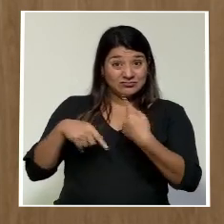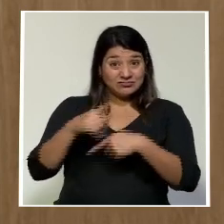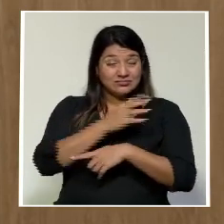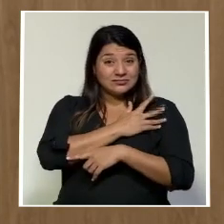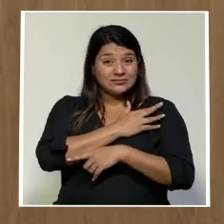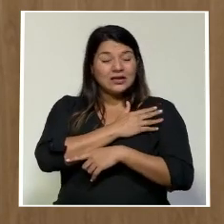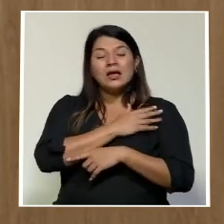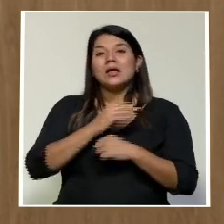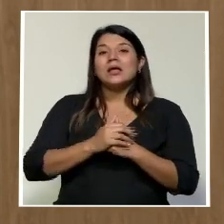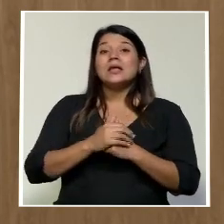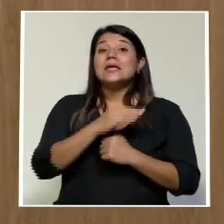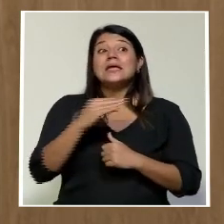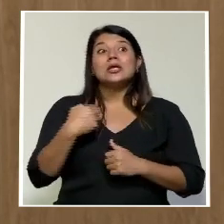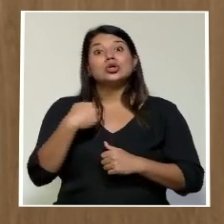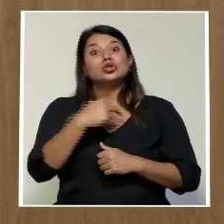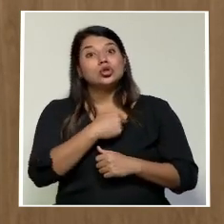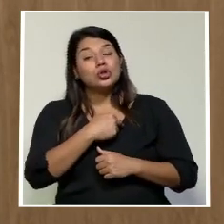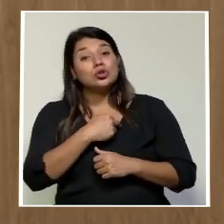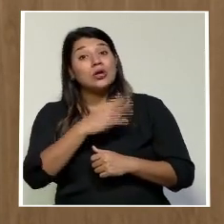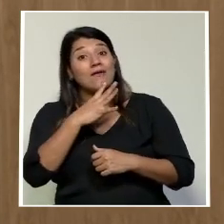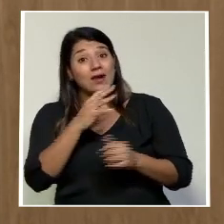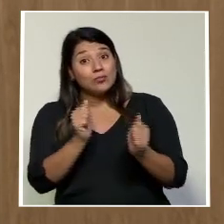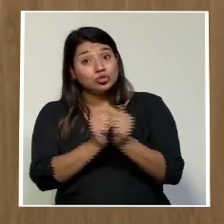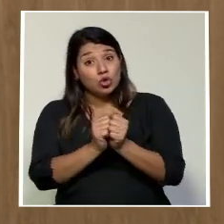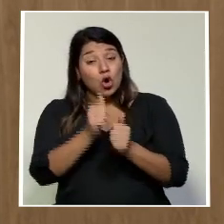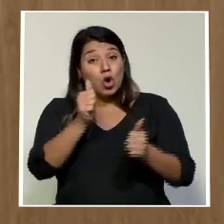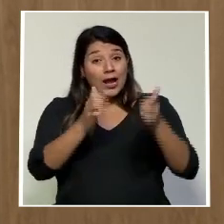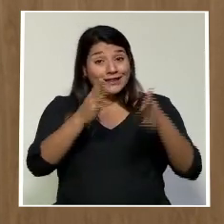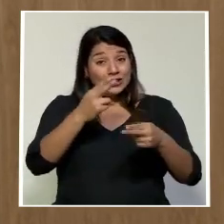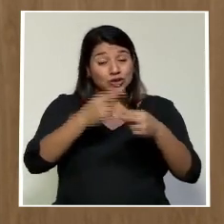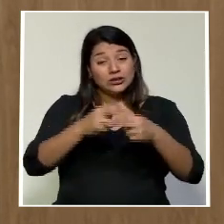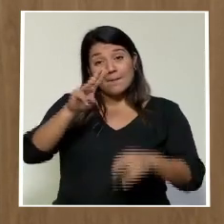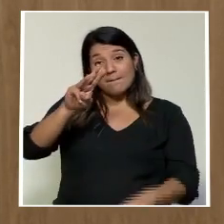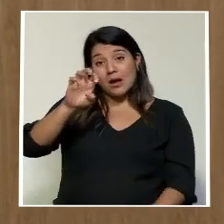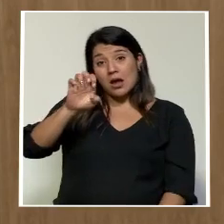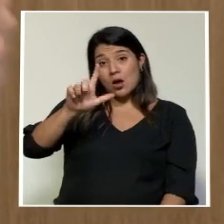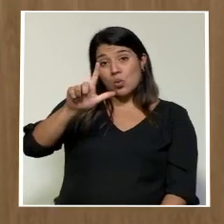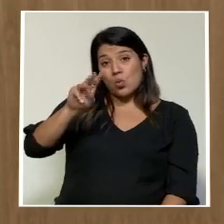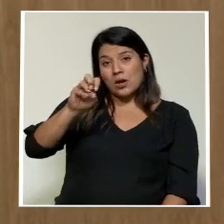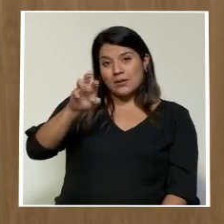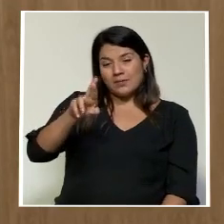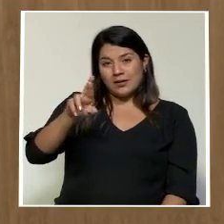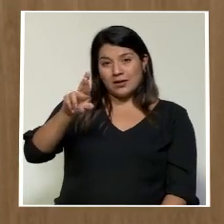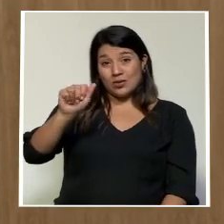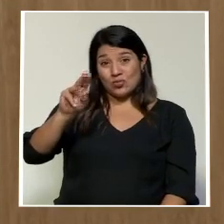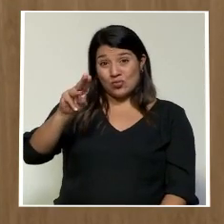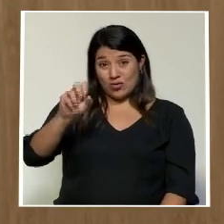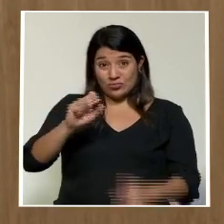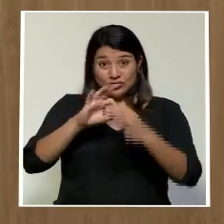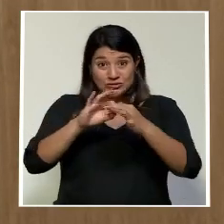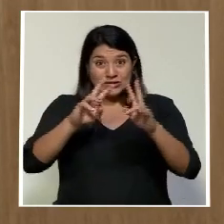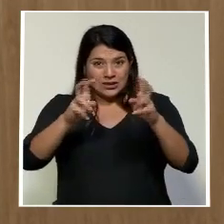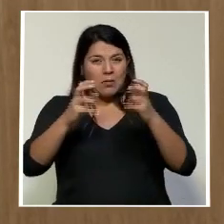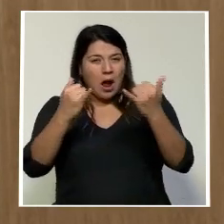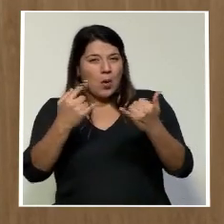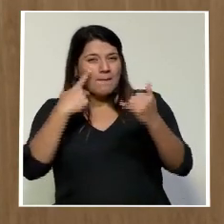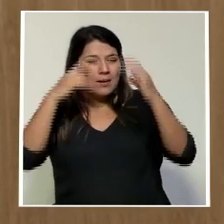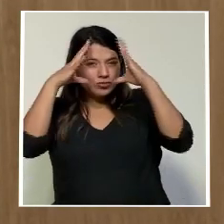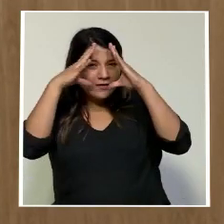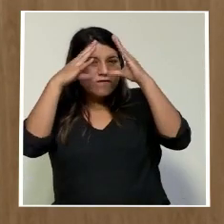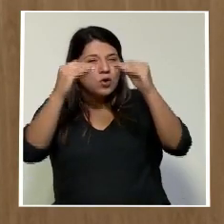hablamos con don Huelme Ramos sobre este tema. Vamos a ver la siguiente información que nos va a ampliar el panorama, pues todavía más, de cómo